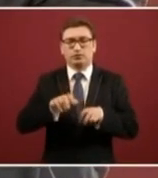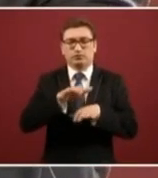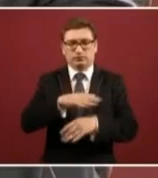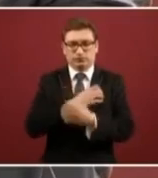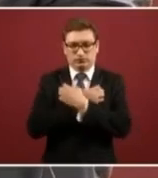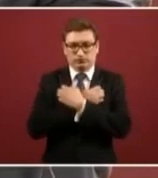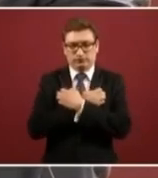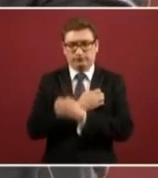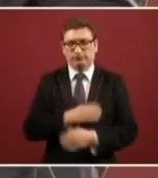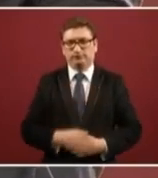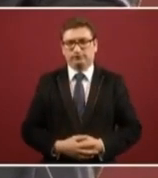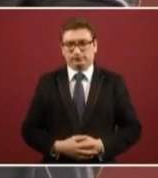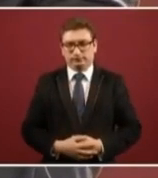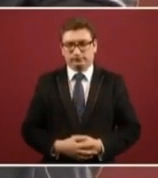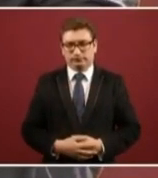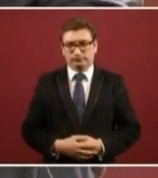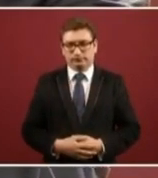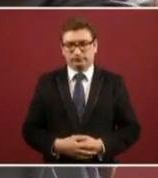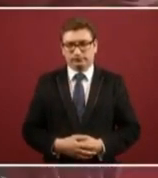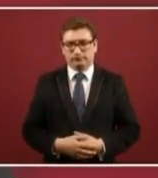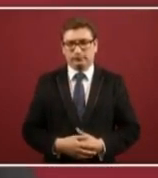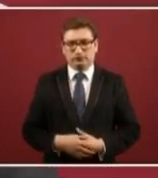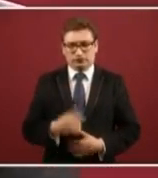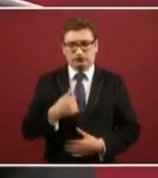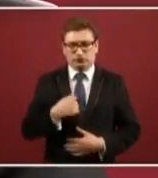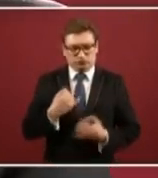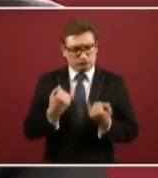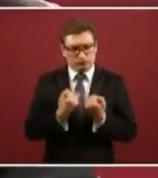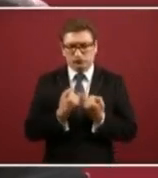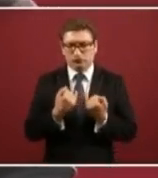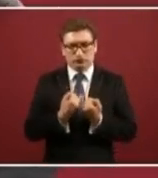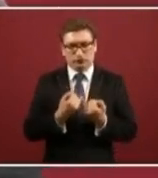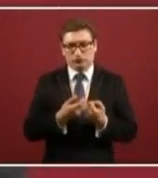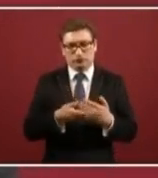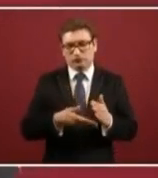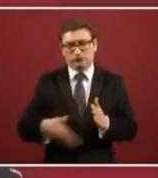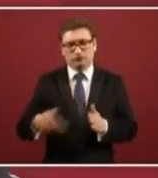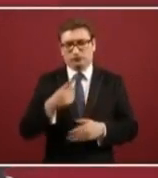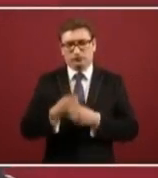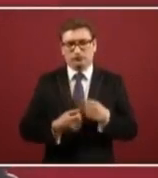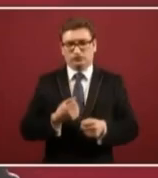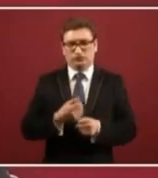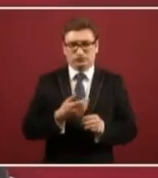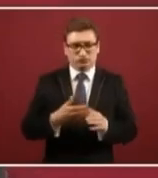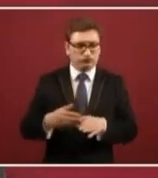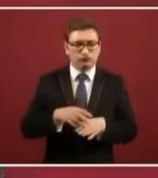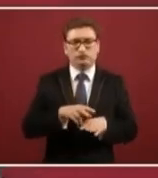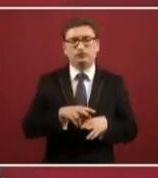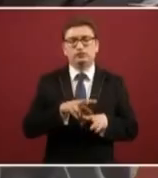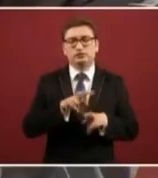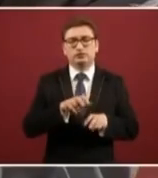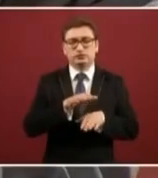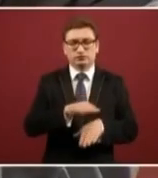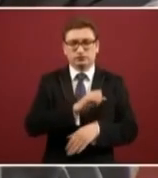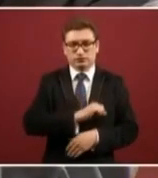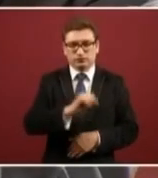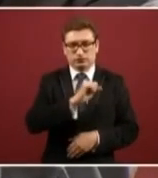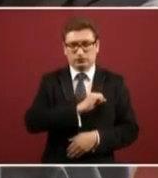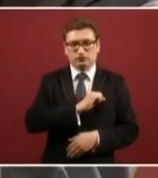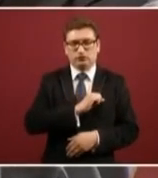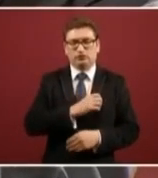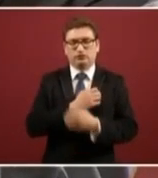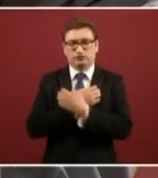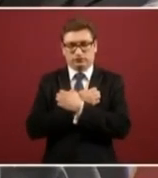educativos. Voy a dedicar el año a la salud y a